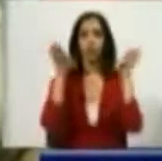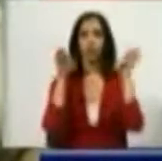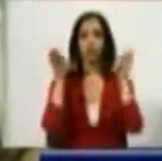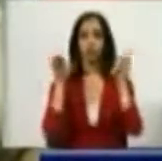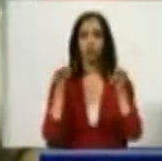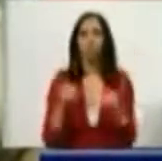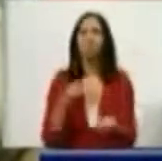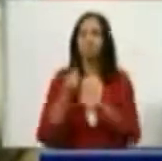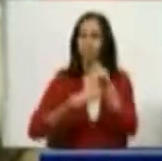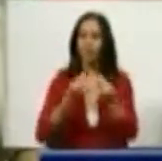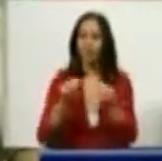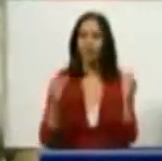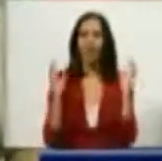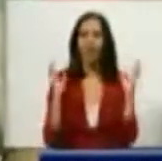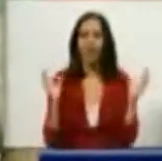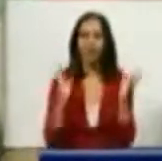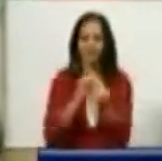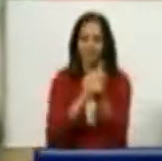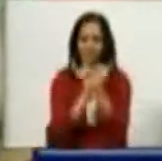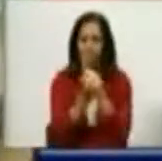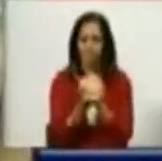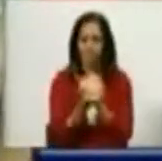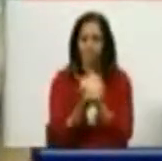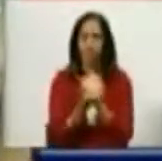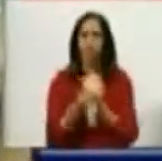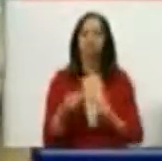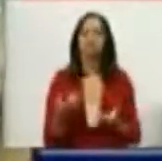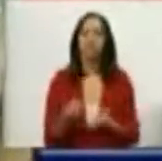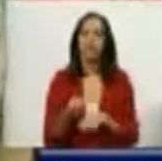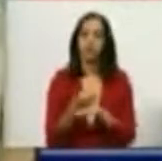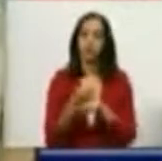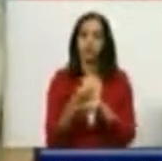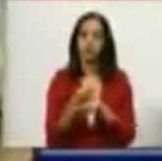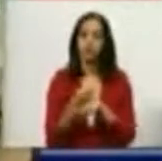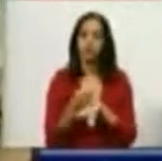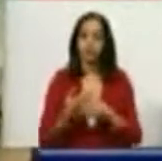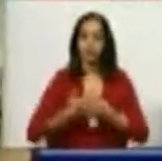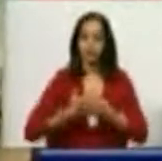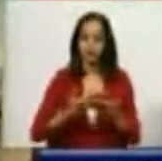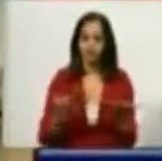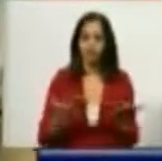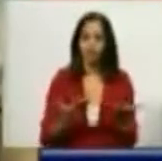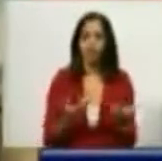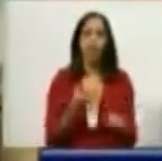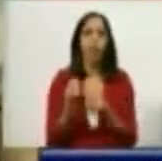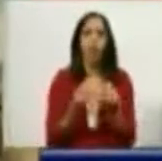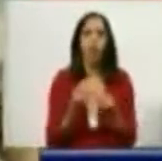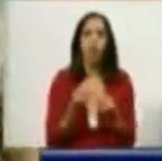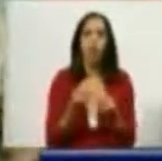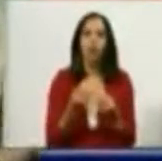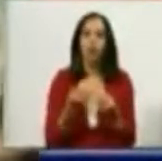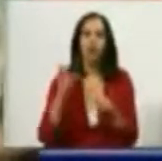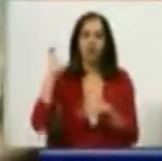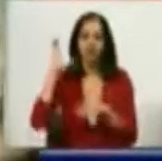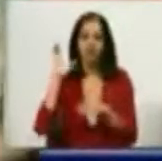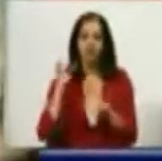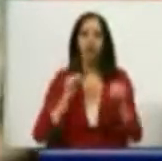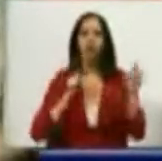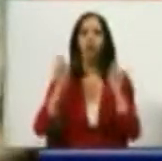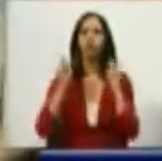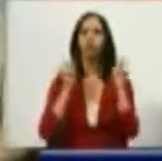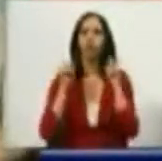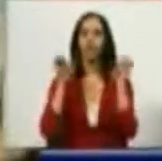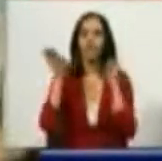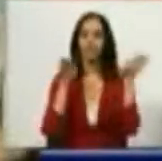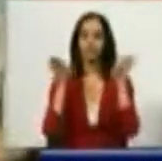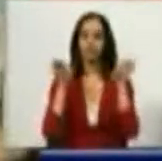grandes transformaciones en el estado para ponerlo en esa posición como tú como turismo al fin porque